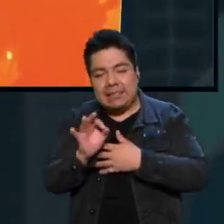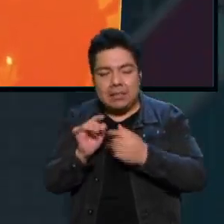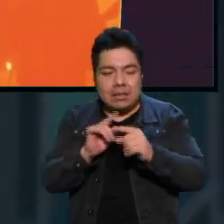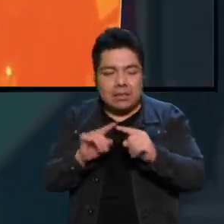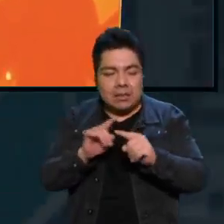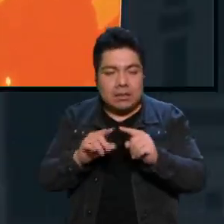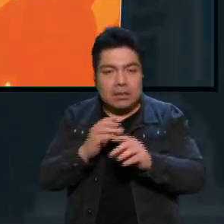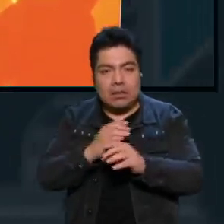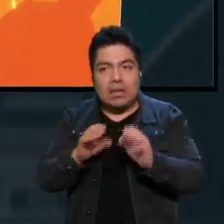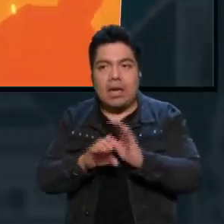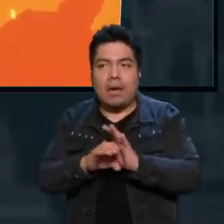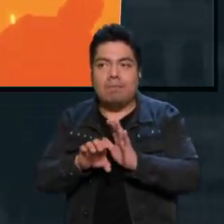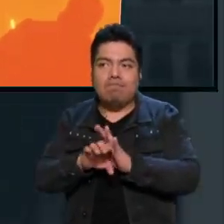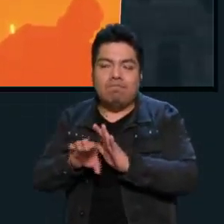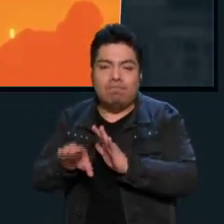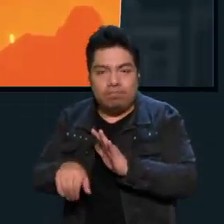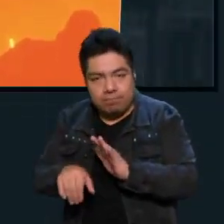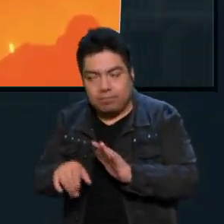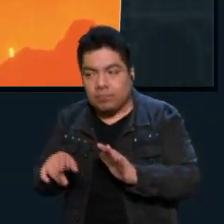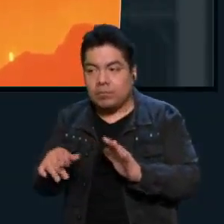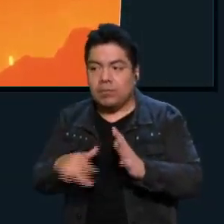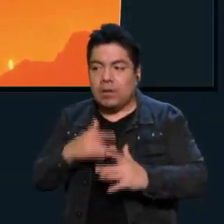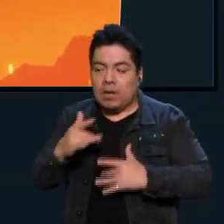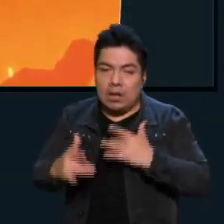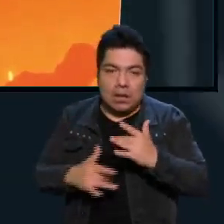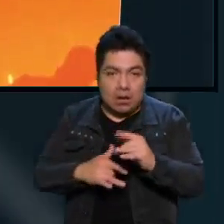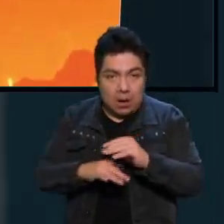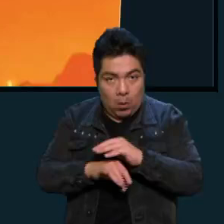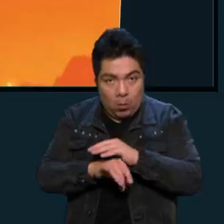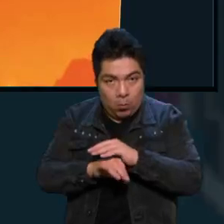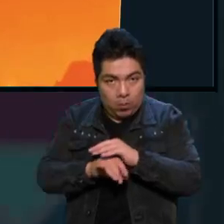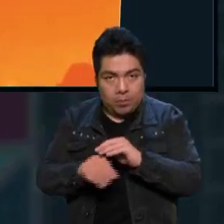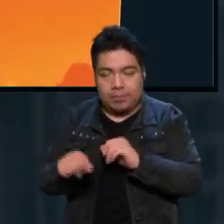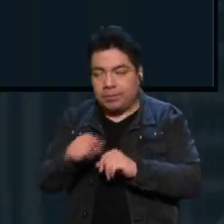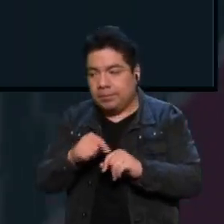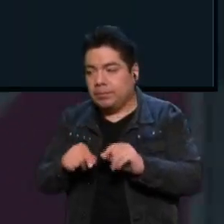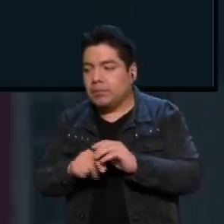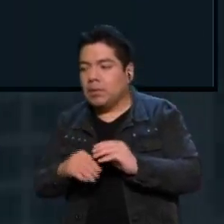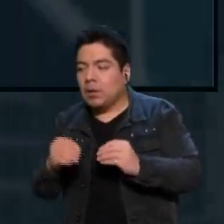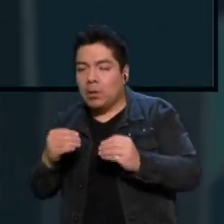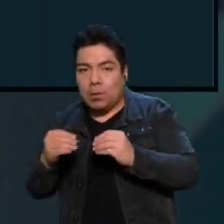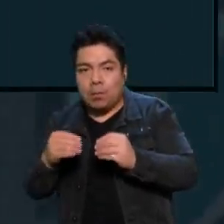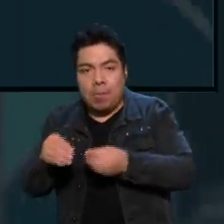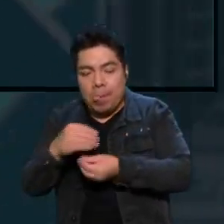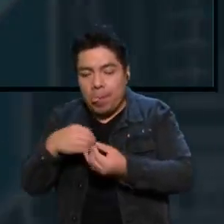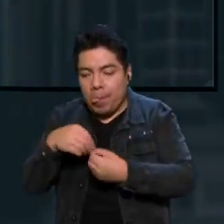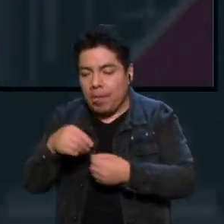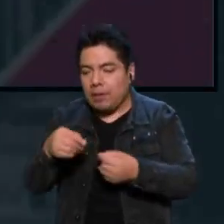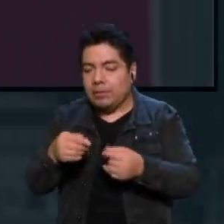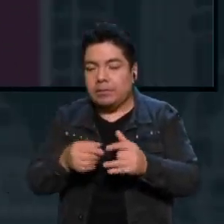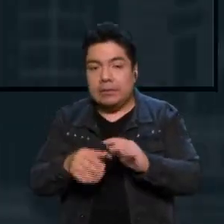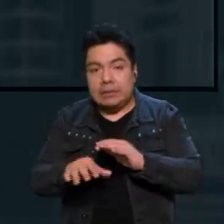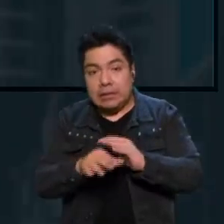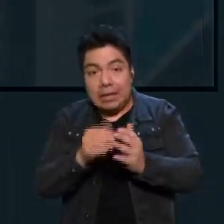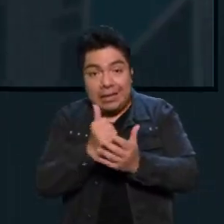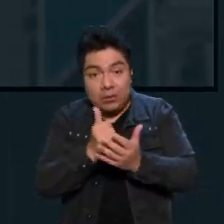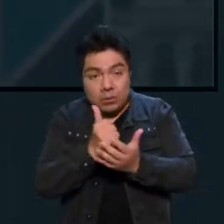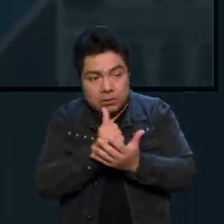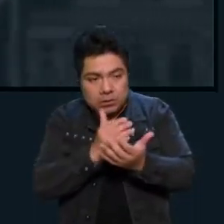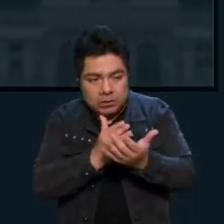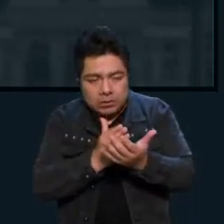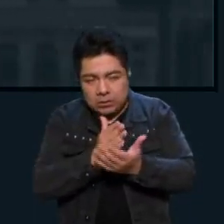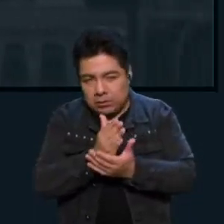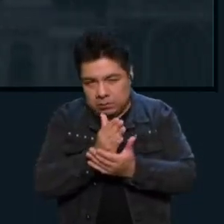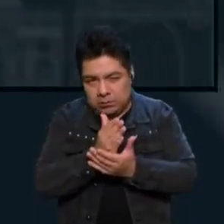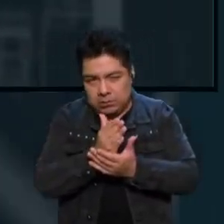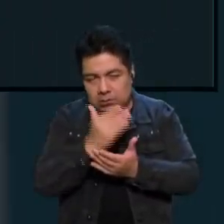acciones, digamos, de conspiración para socavar la seguridad de esas ciudades e intervenir